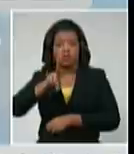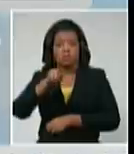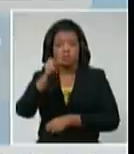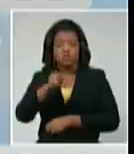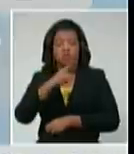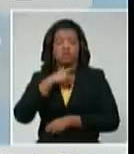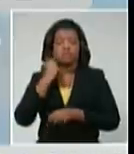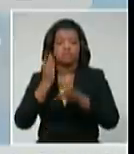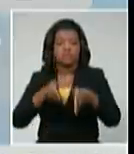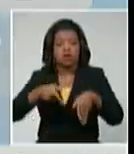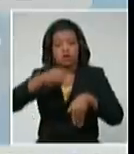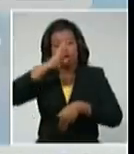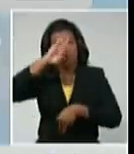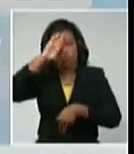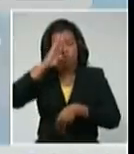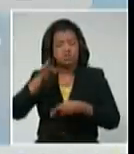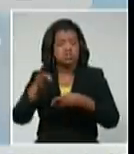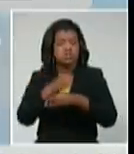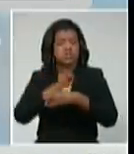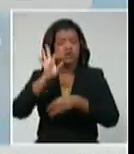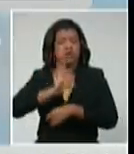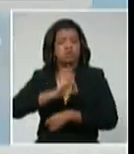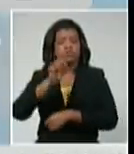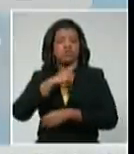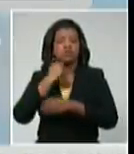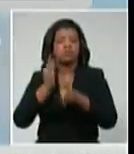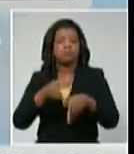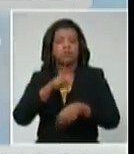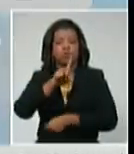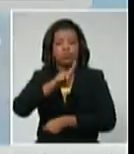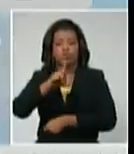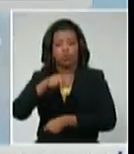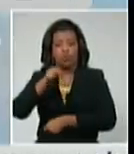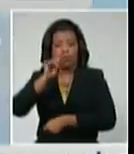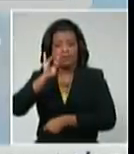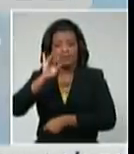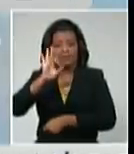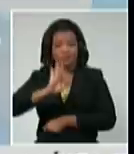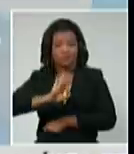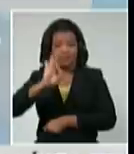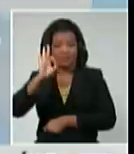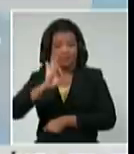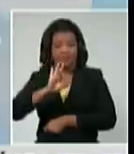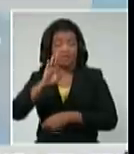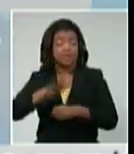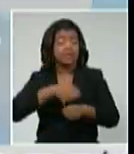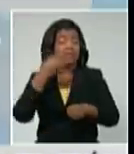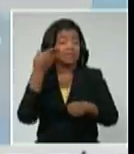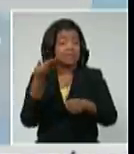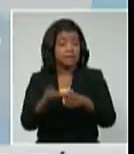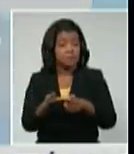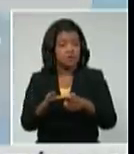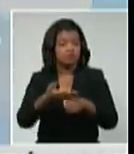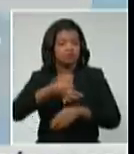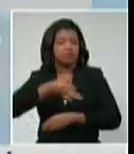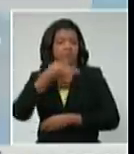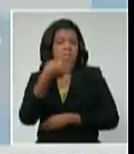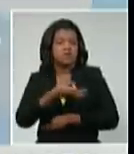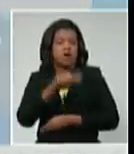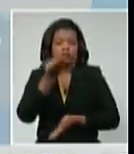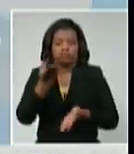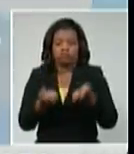país, lo cual da una letalidad de 1,7%, que después vamos a ver en comparación con el